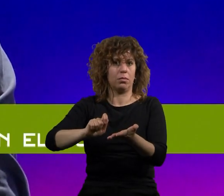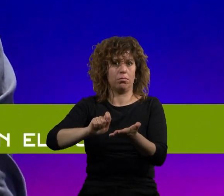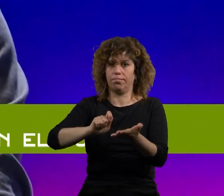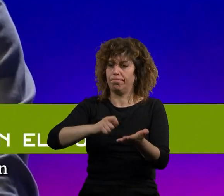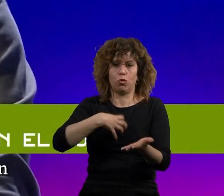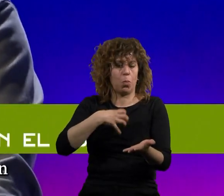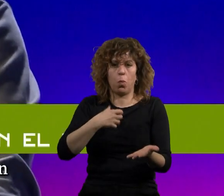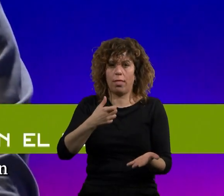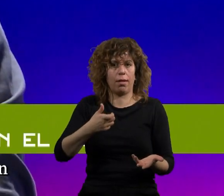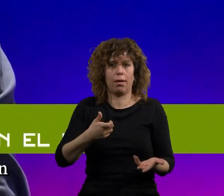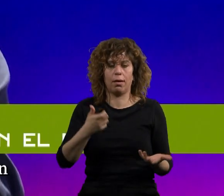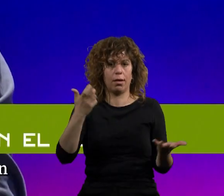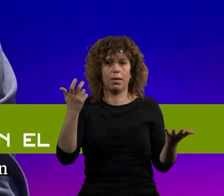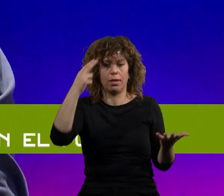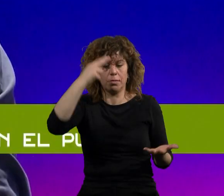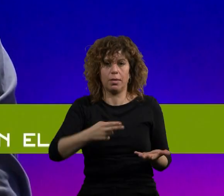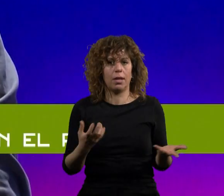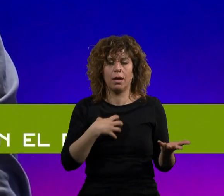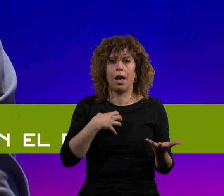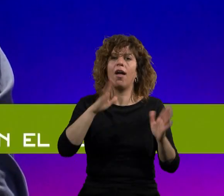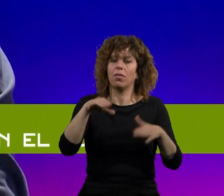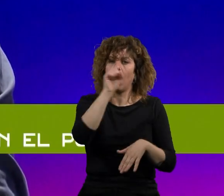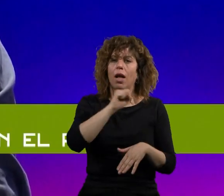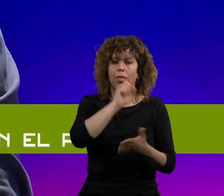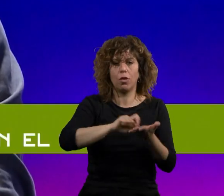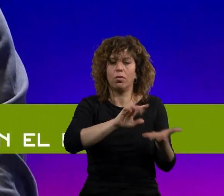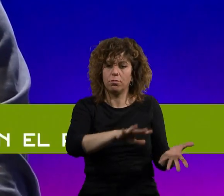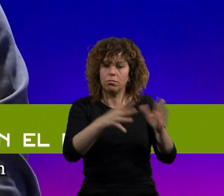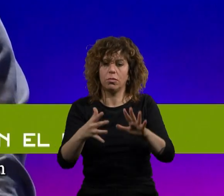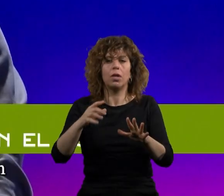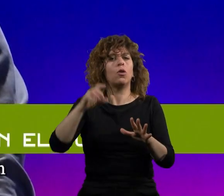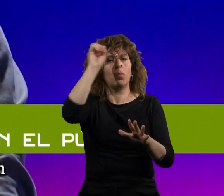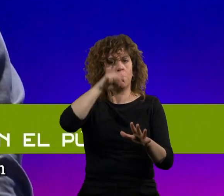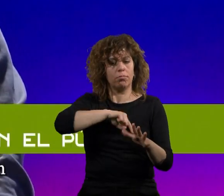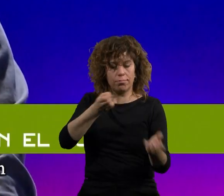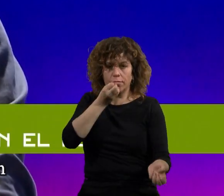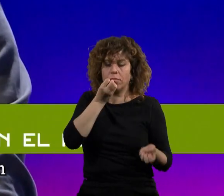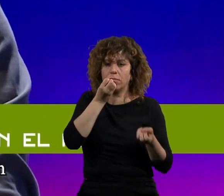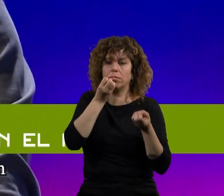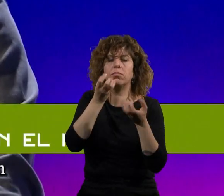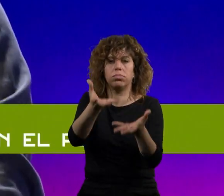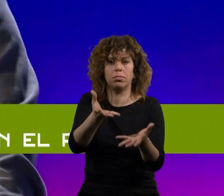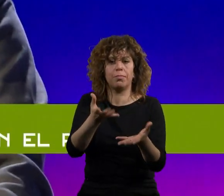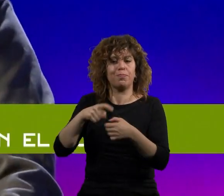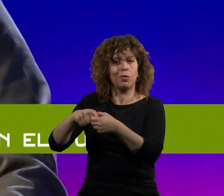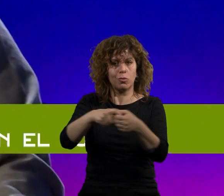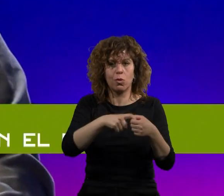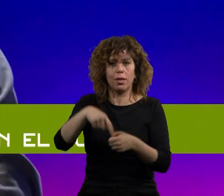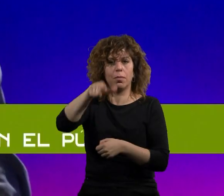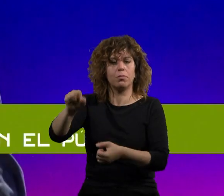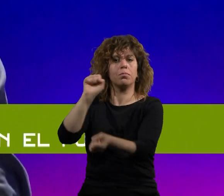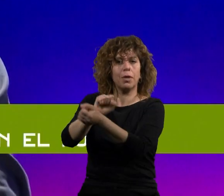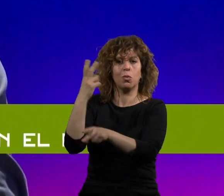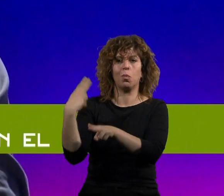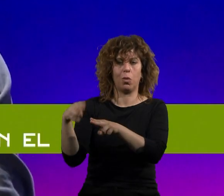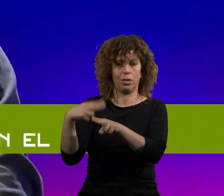intolerable, injustificable. Entonces decidimos hacer esta canción que refleja un poco ese pensamiento que sentimos y ese sentir que tenemos en solidaridad con los presos políticos que